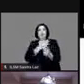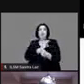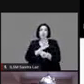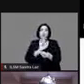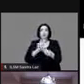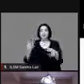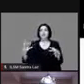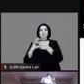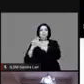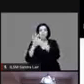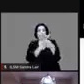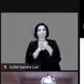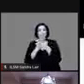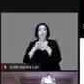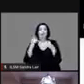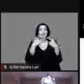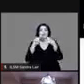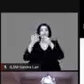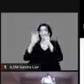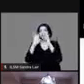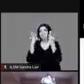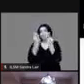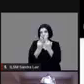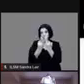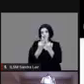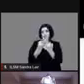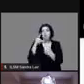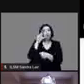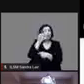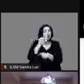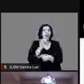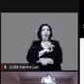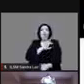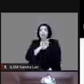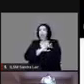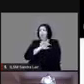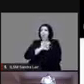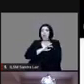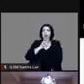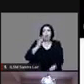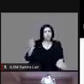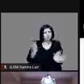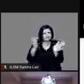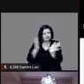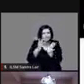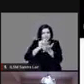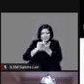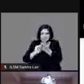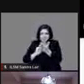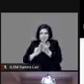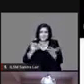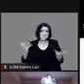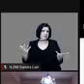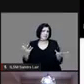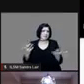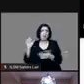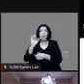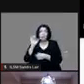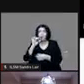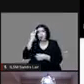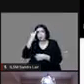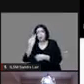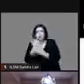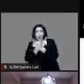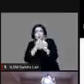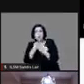diferentes géneros literarios entonces no se expanden con el ensayo por favor anímense a escribir en sus datos libres después de llegar del